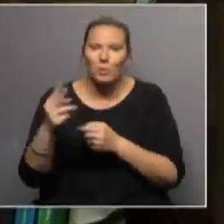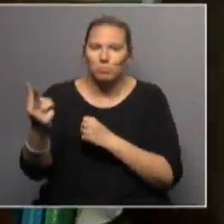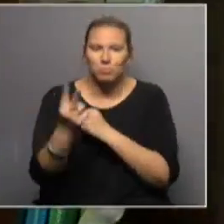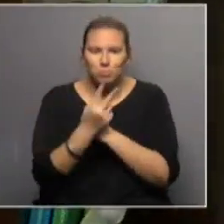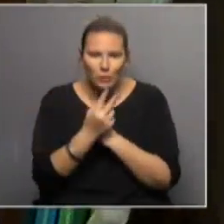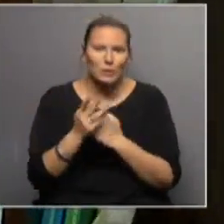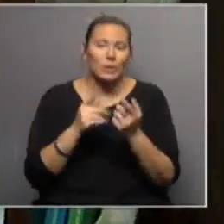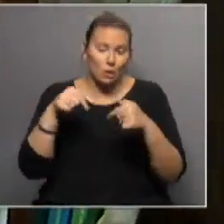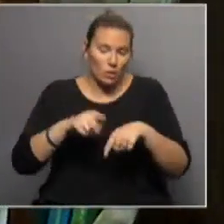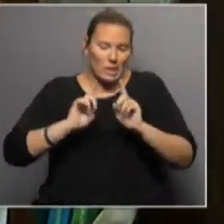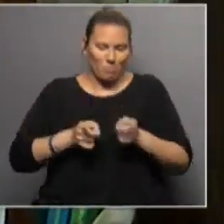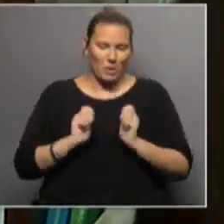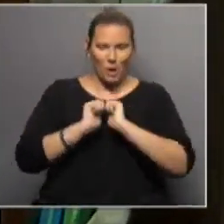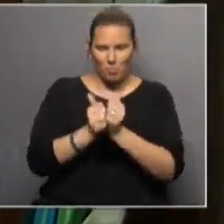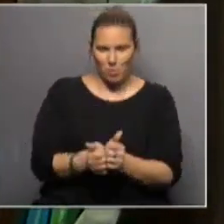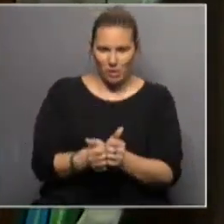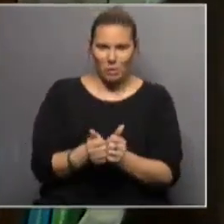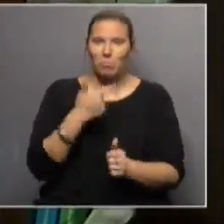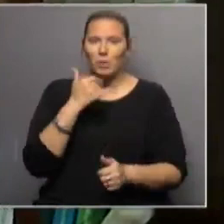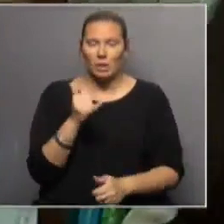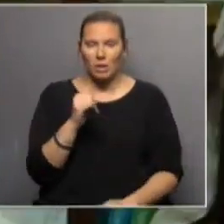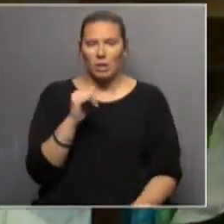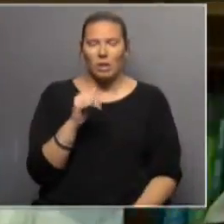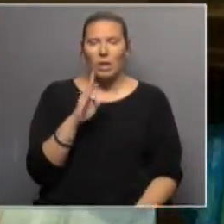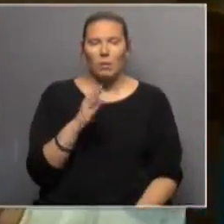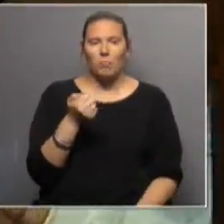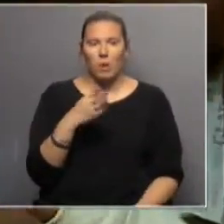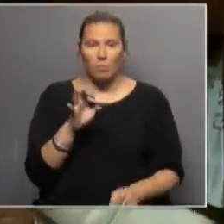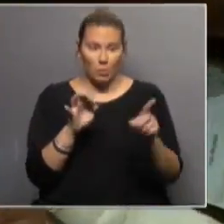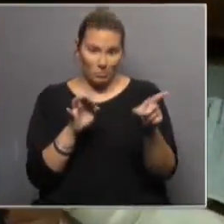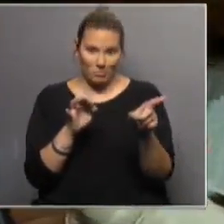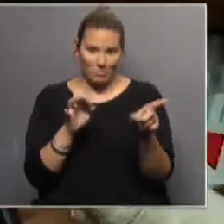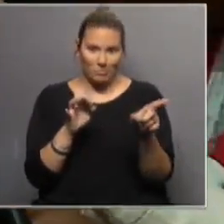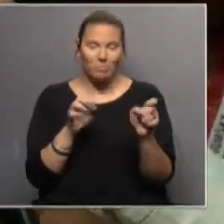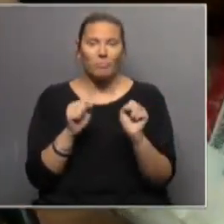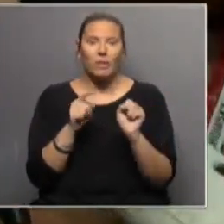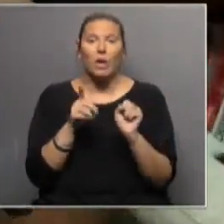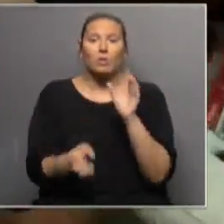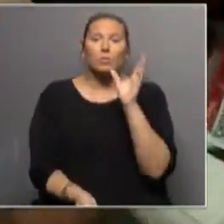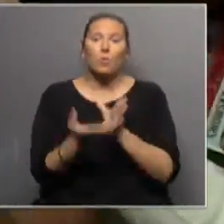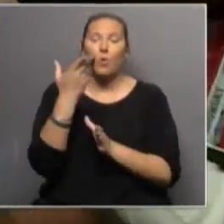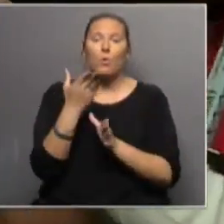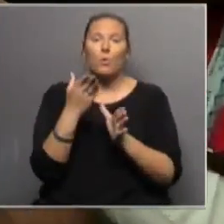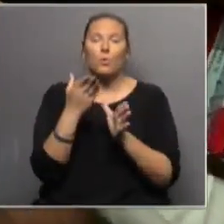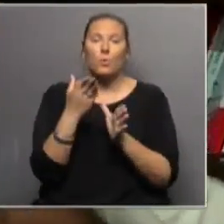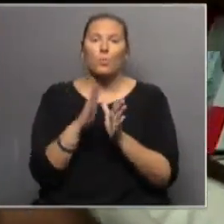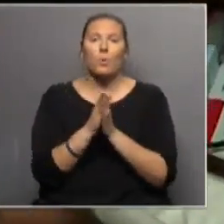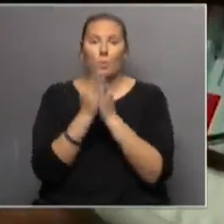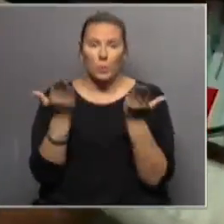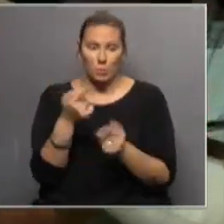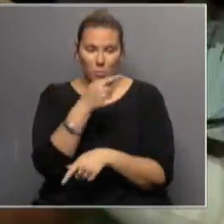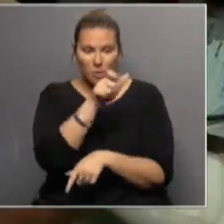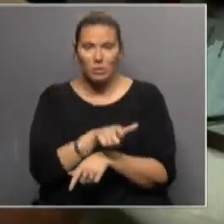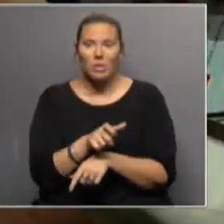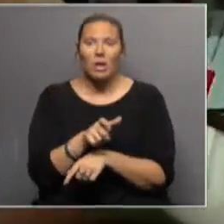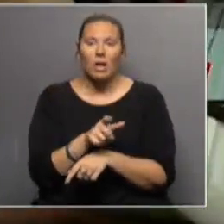visitado y que nos visitan hoy también, como por ejemplo Pablo Jutkowski, que tenemos acá. Su nuevo libro, que además Pablo es